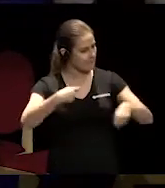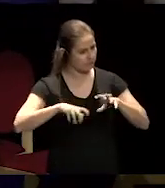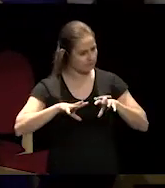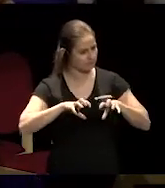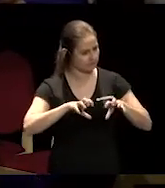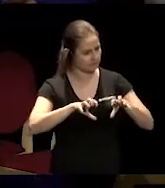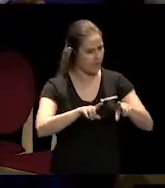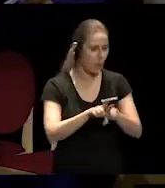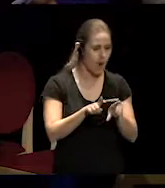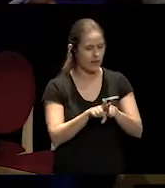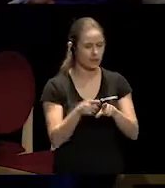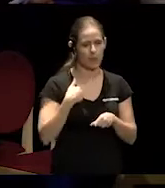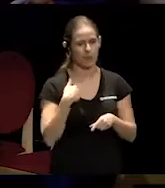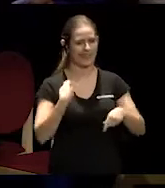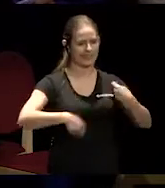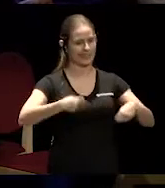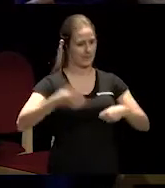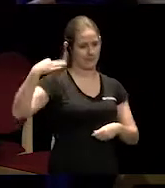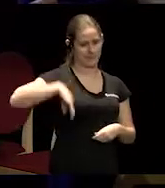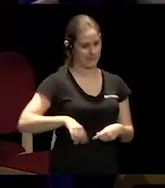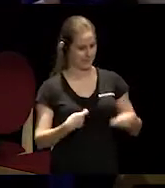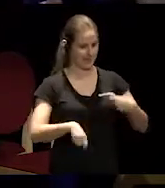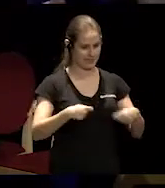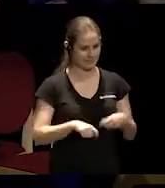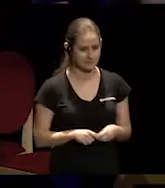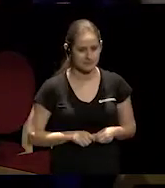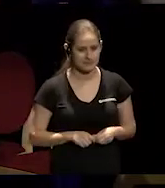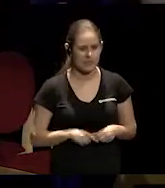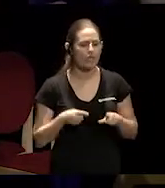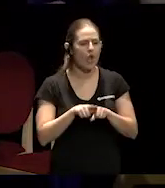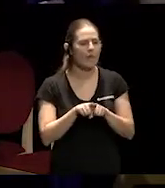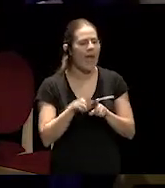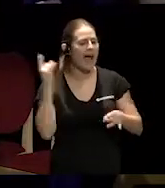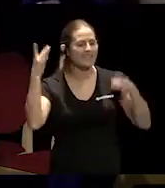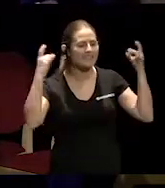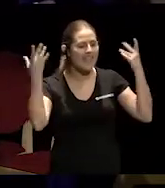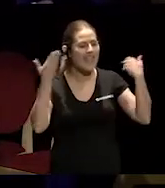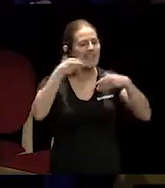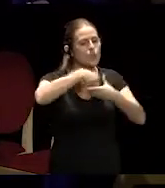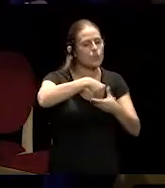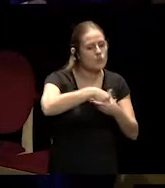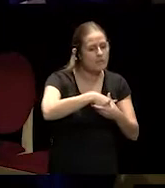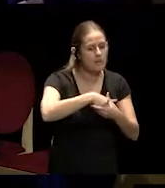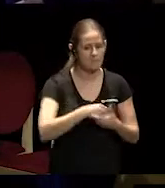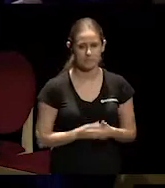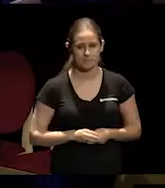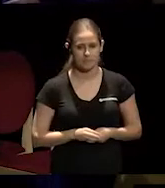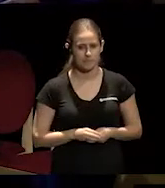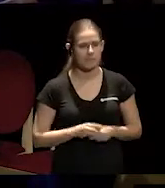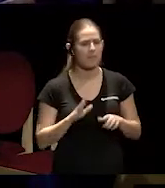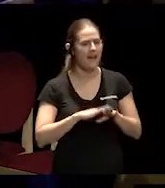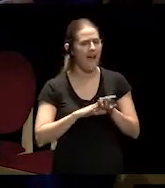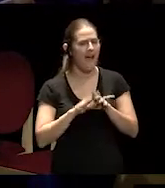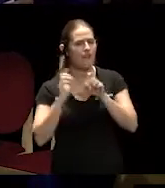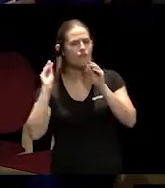Soy una especie de tamborilera. Son actividades inclusivas, siempre como núcleo central de nuestra formación en